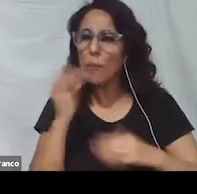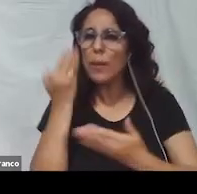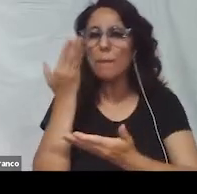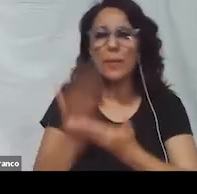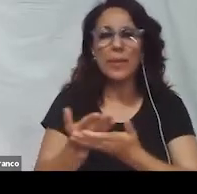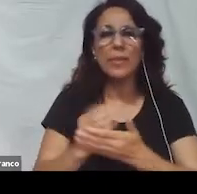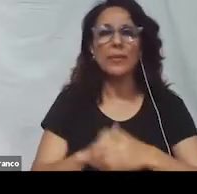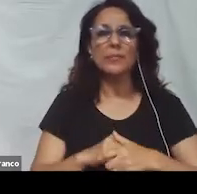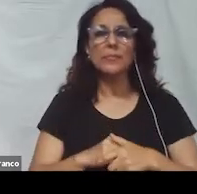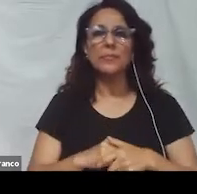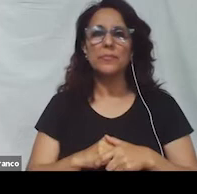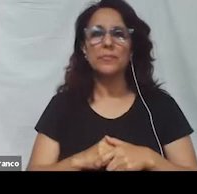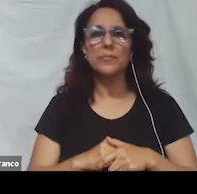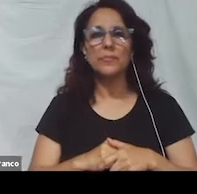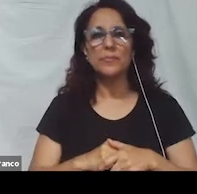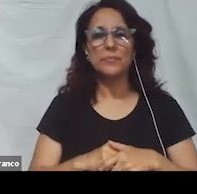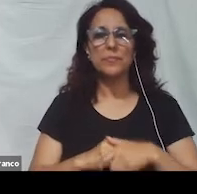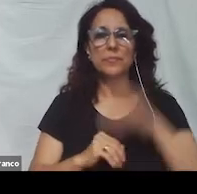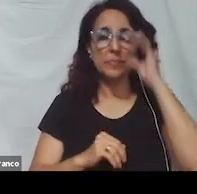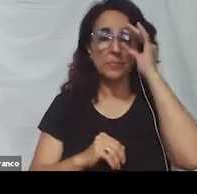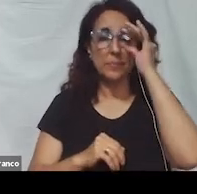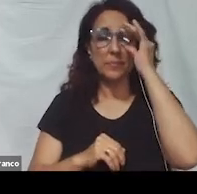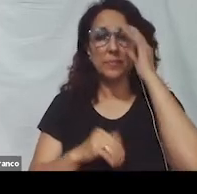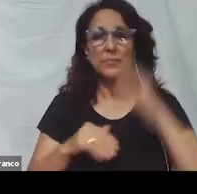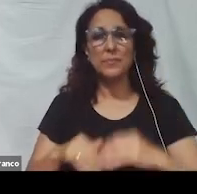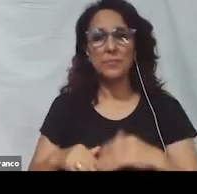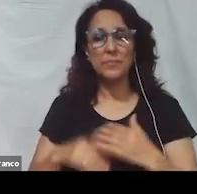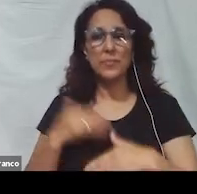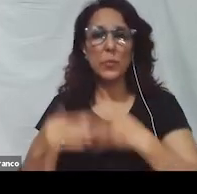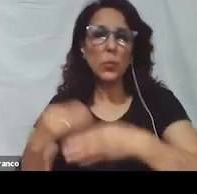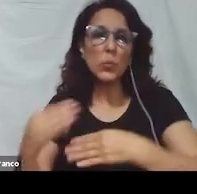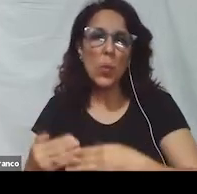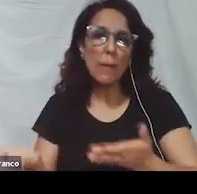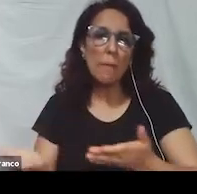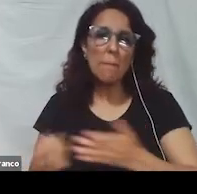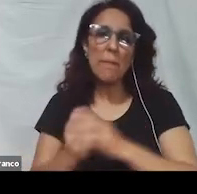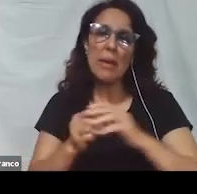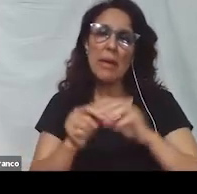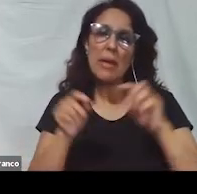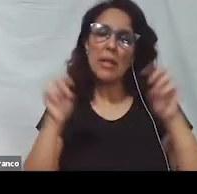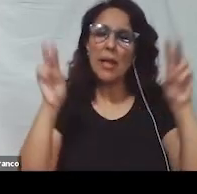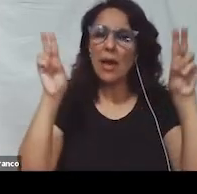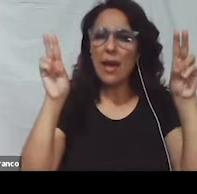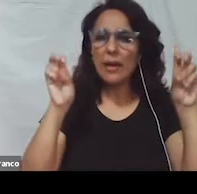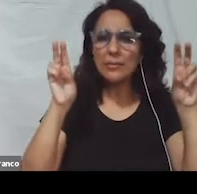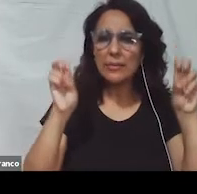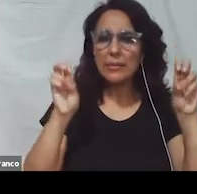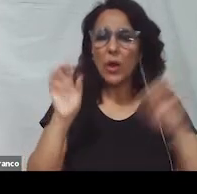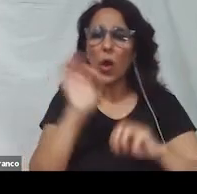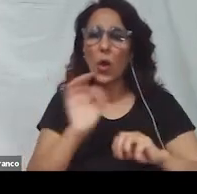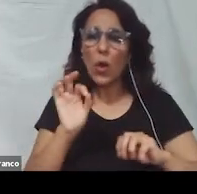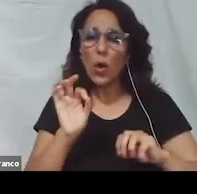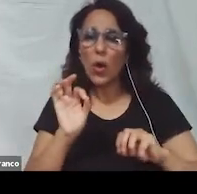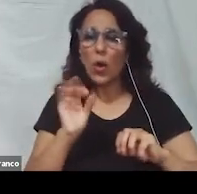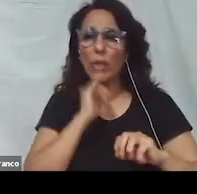paréntesis, requerido. Usualmente se suele hacer algunas cosas como poner un asterisco o